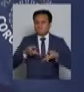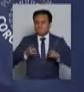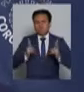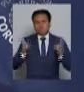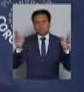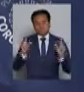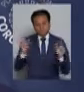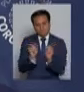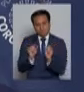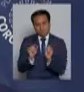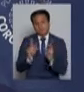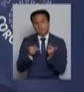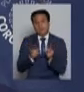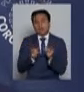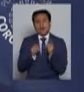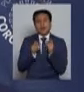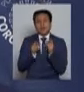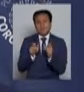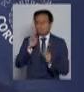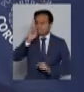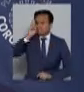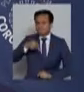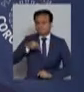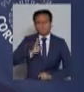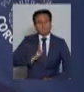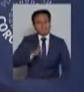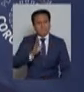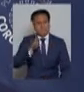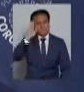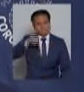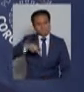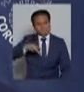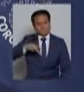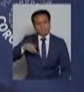el sentido que se va a seguir restringiendo